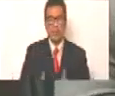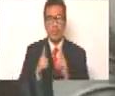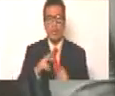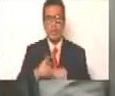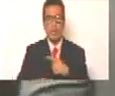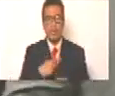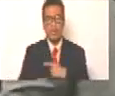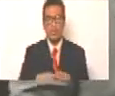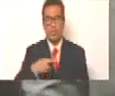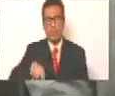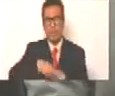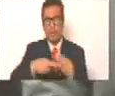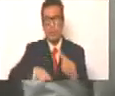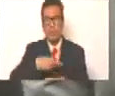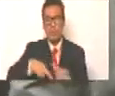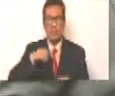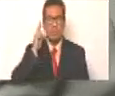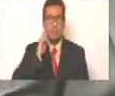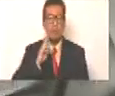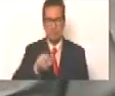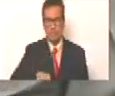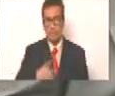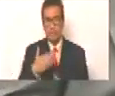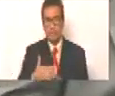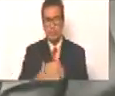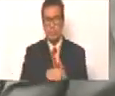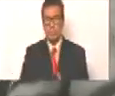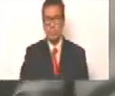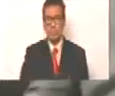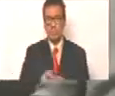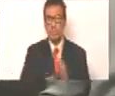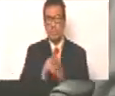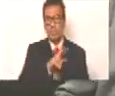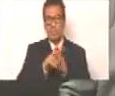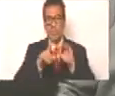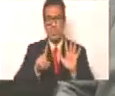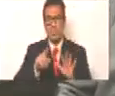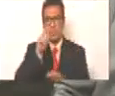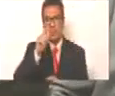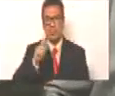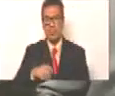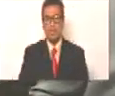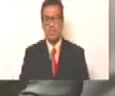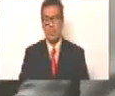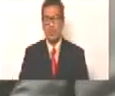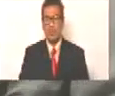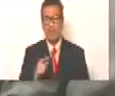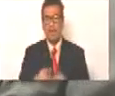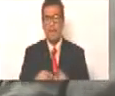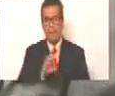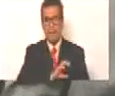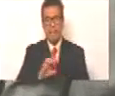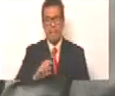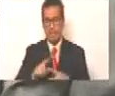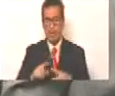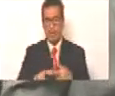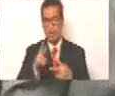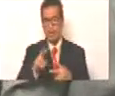revolución bolivariana avanzar de lo que éramos el 36% de la matrícula de educación secundaria para ser